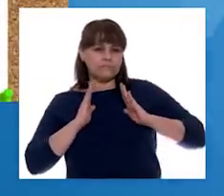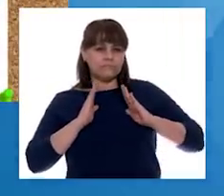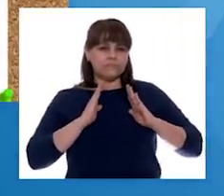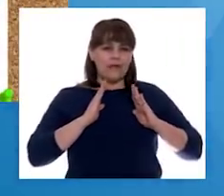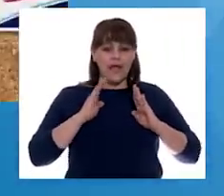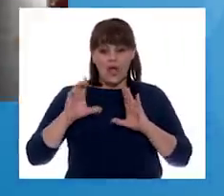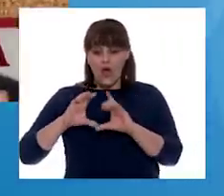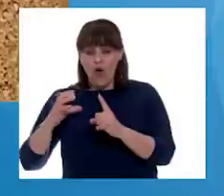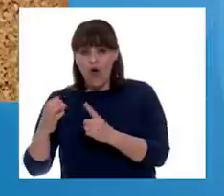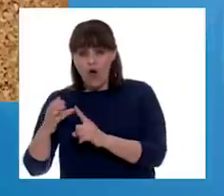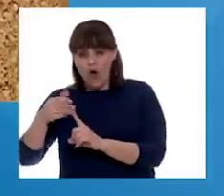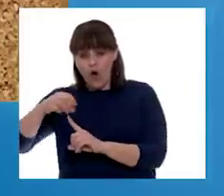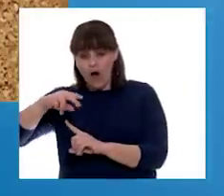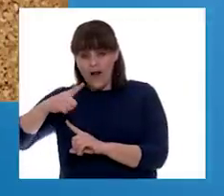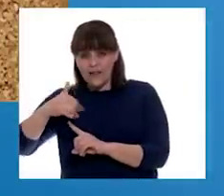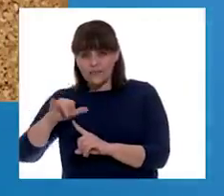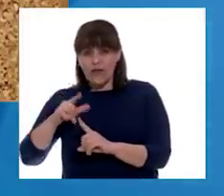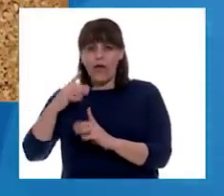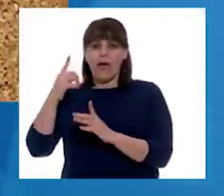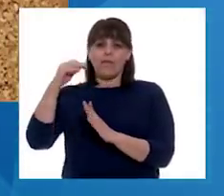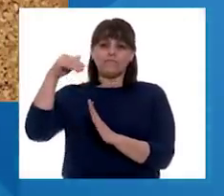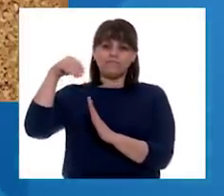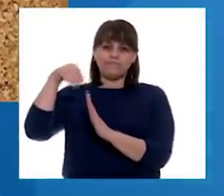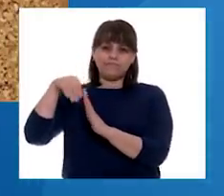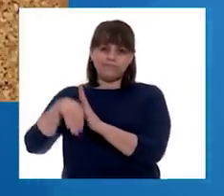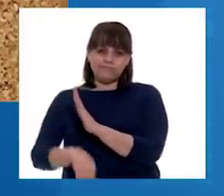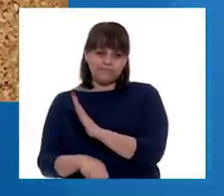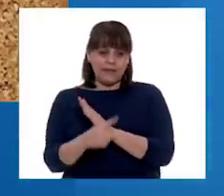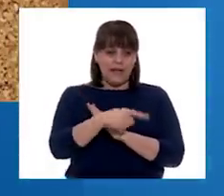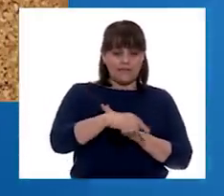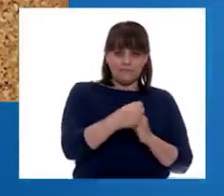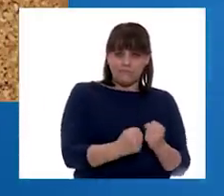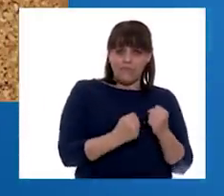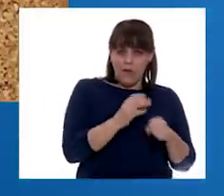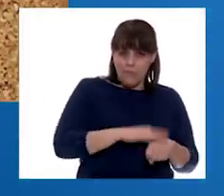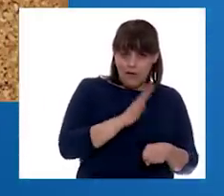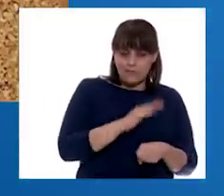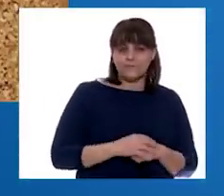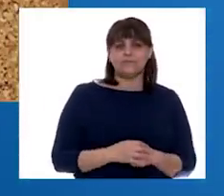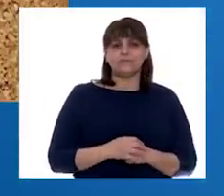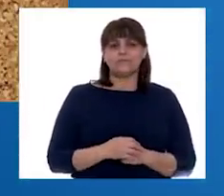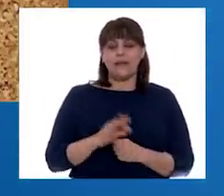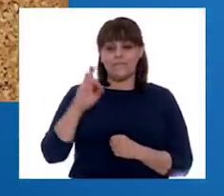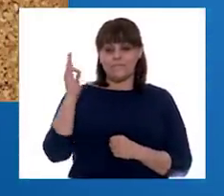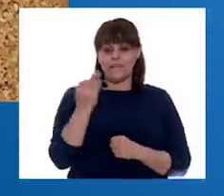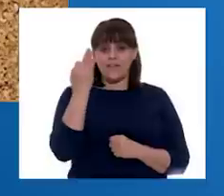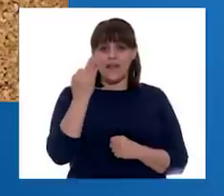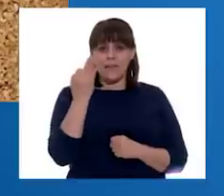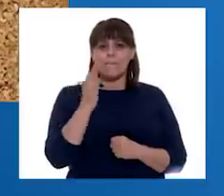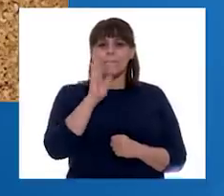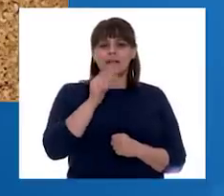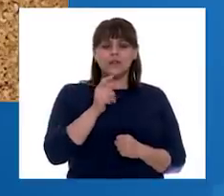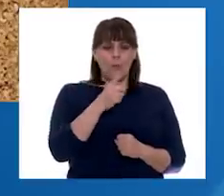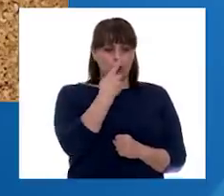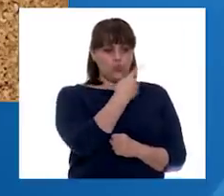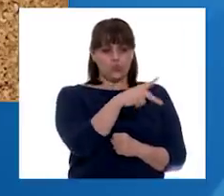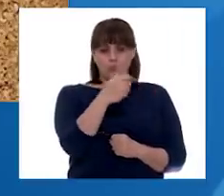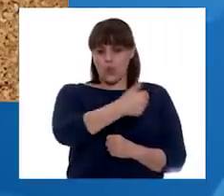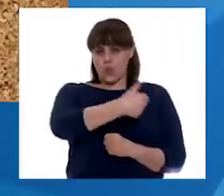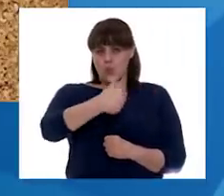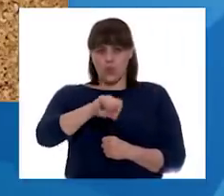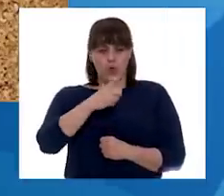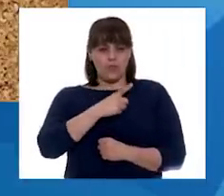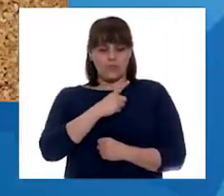débil. Si bien el federalismo había dado una malentendida autonomía a los estados, el centralismo eliminó